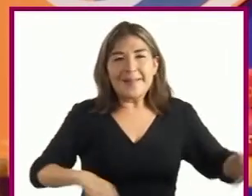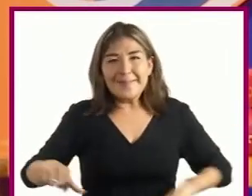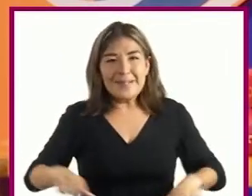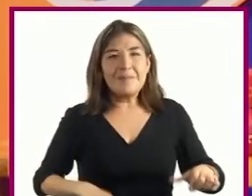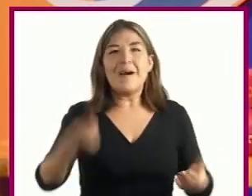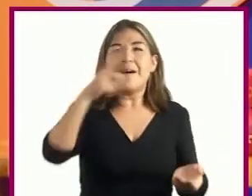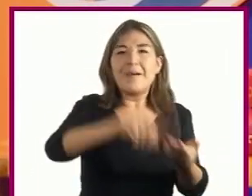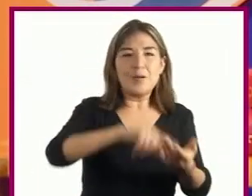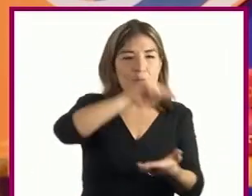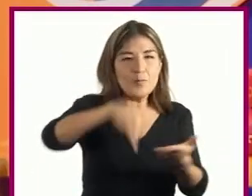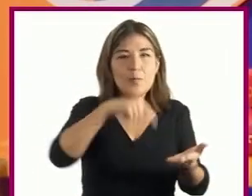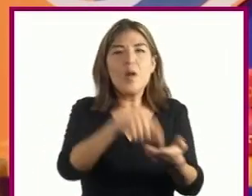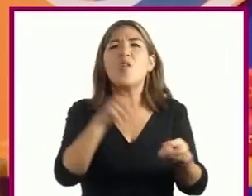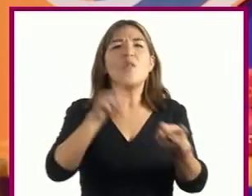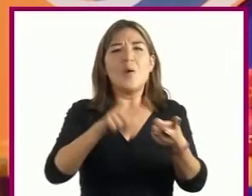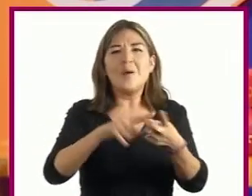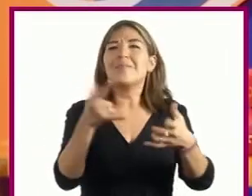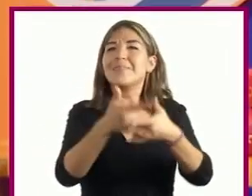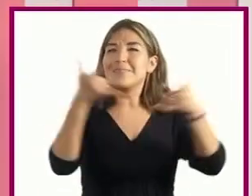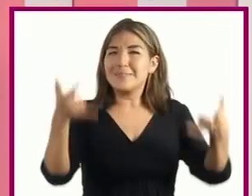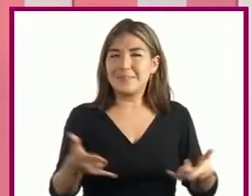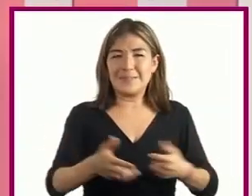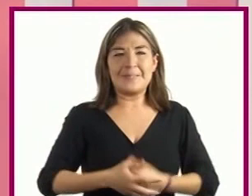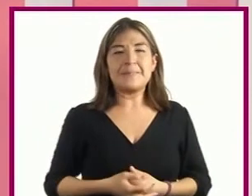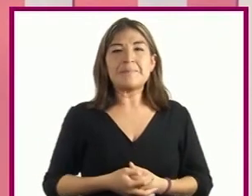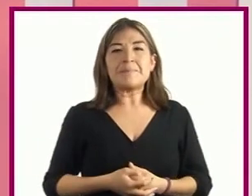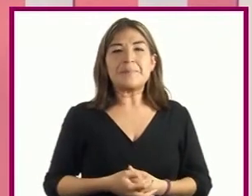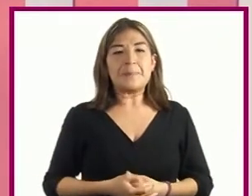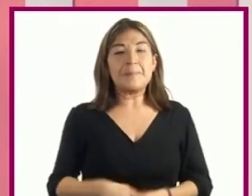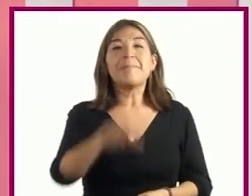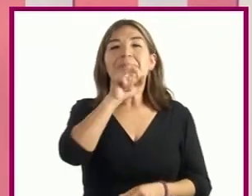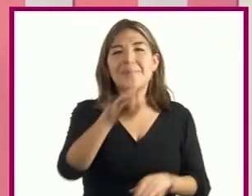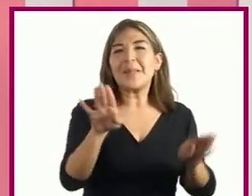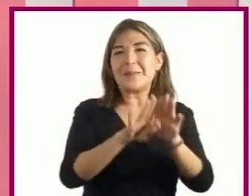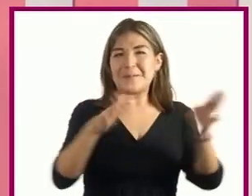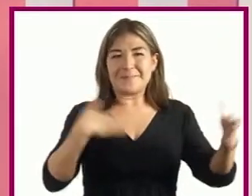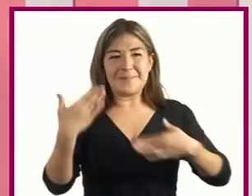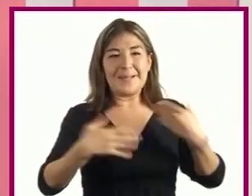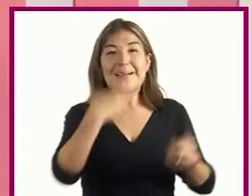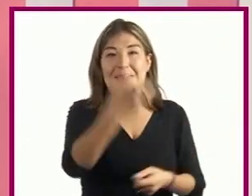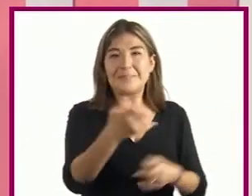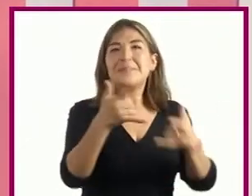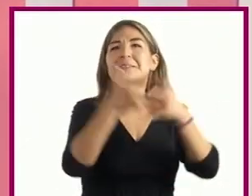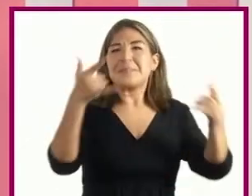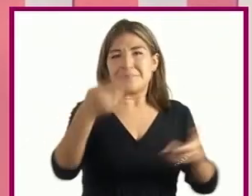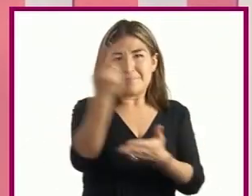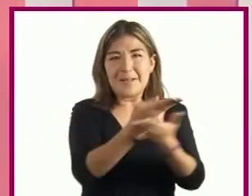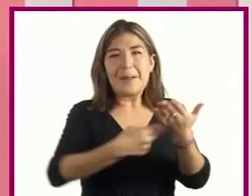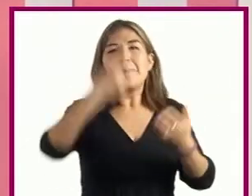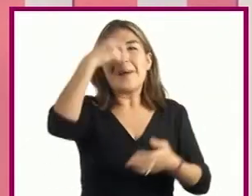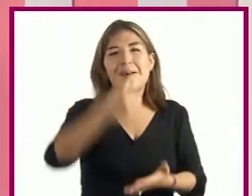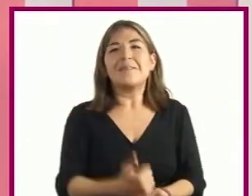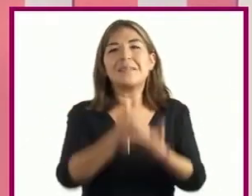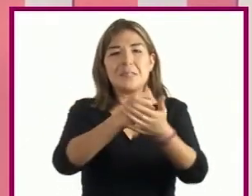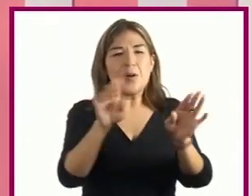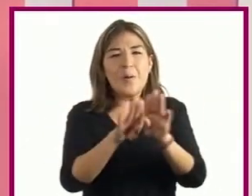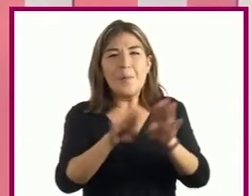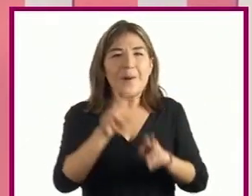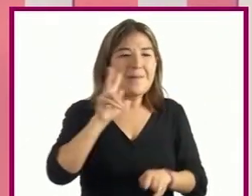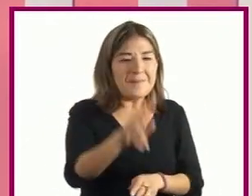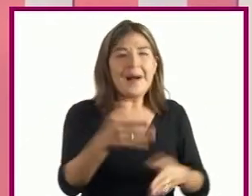los espacios donde se desarrolla la historia. Además de divertirnos, la historieta puede servir como un recurso